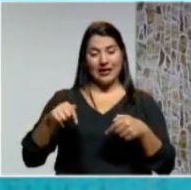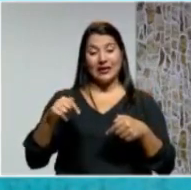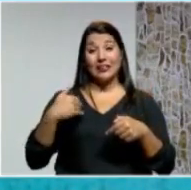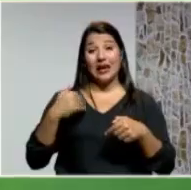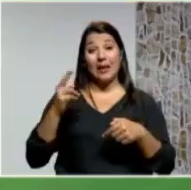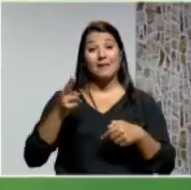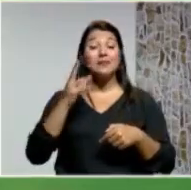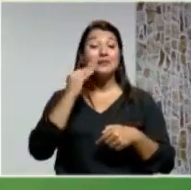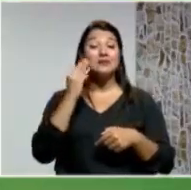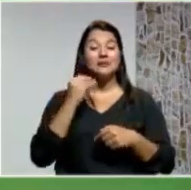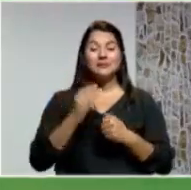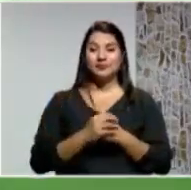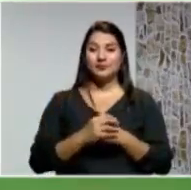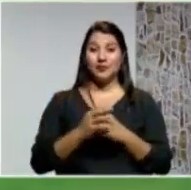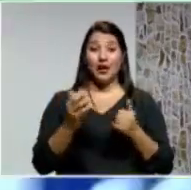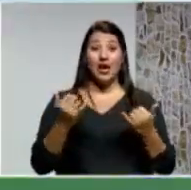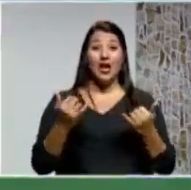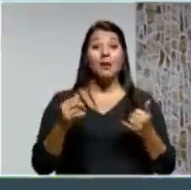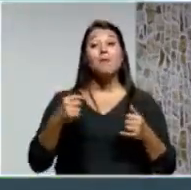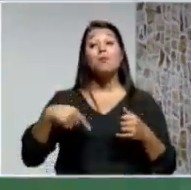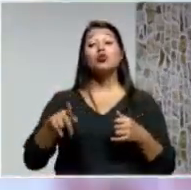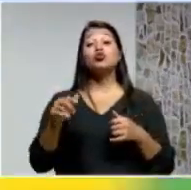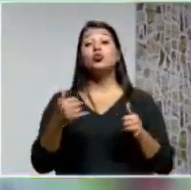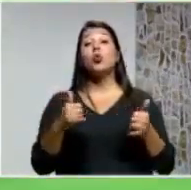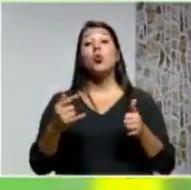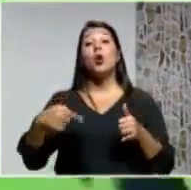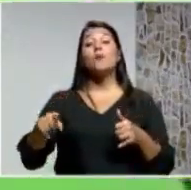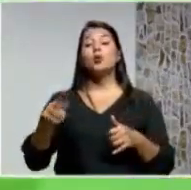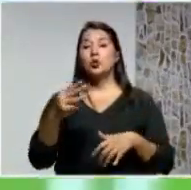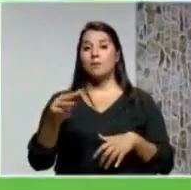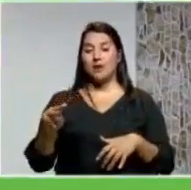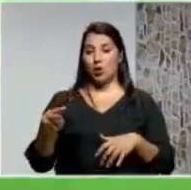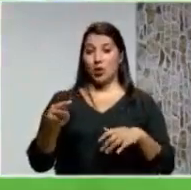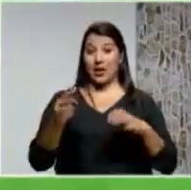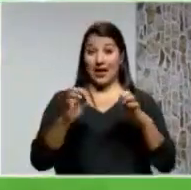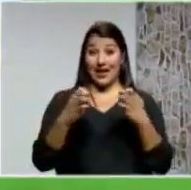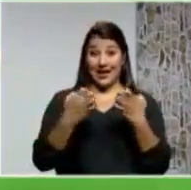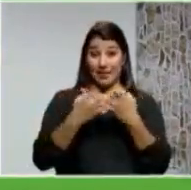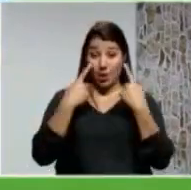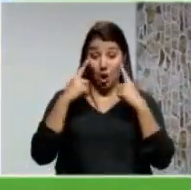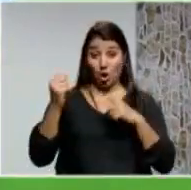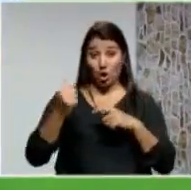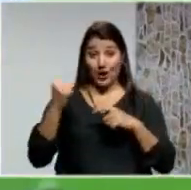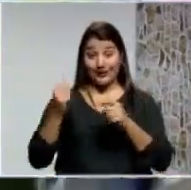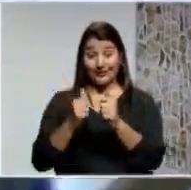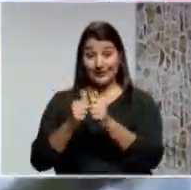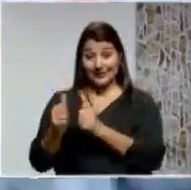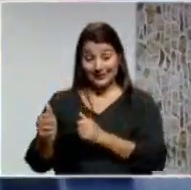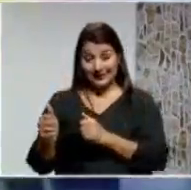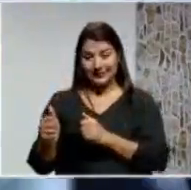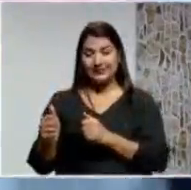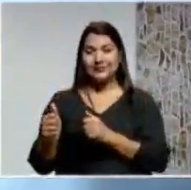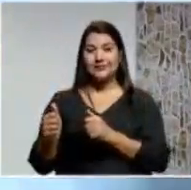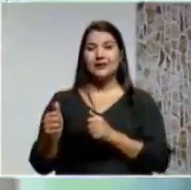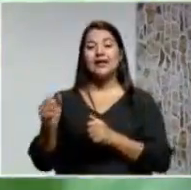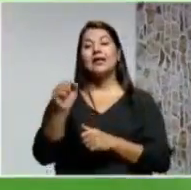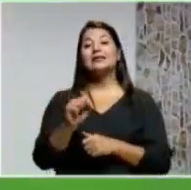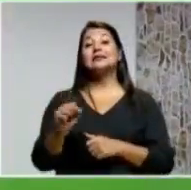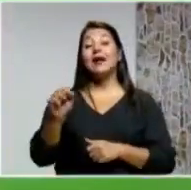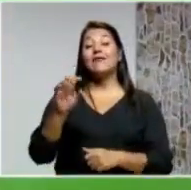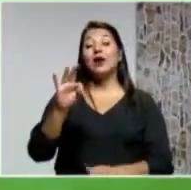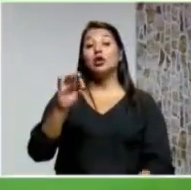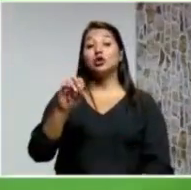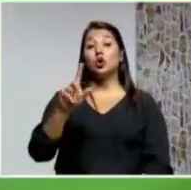experiencia. El partido de vuelta se disputará el próximo miércoles. El equipo ganador se mete a la fase de grupos. El sábado,